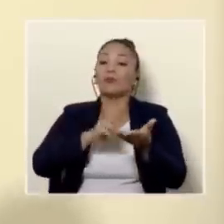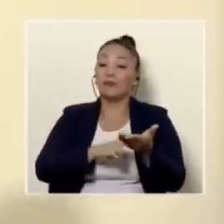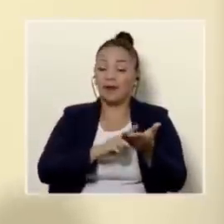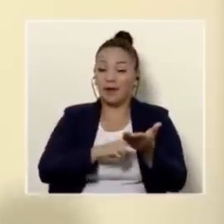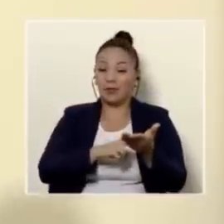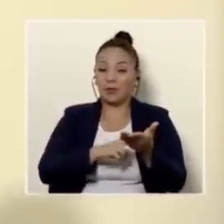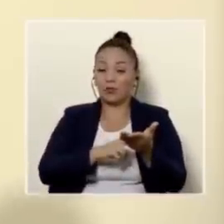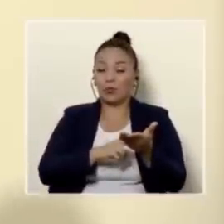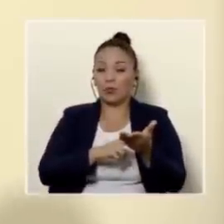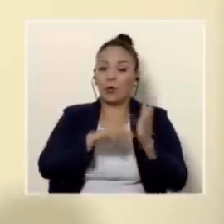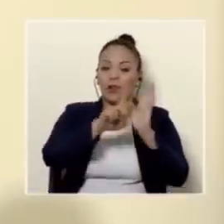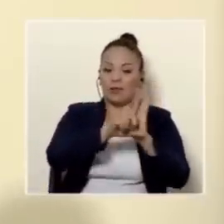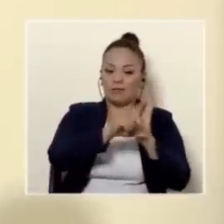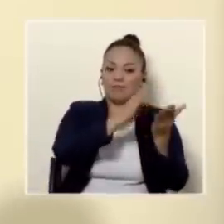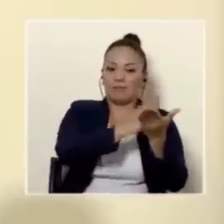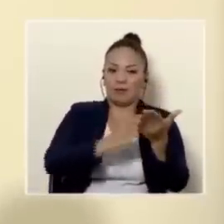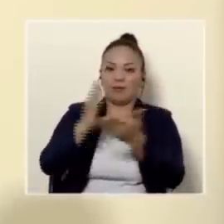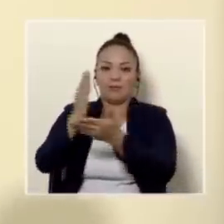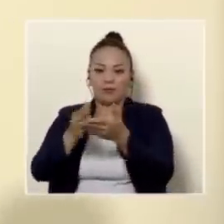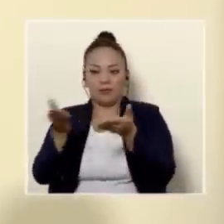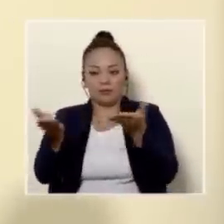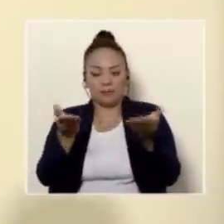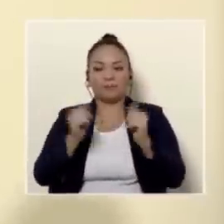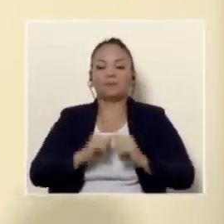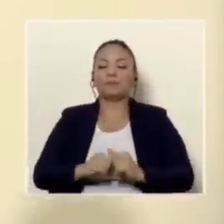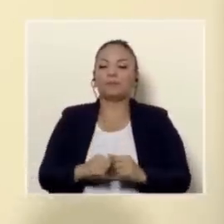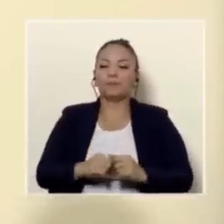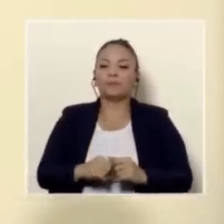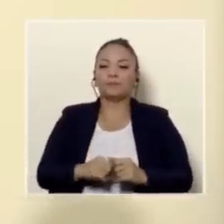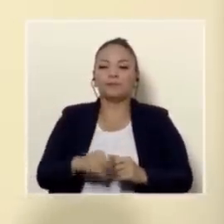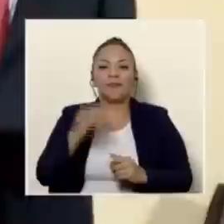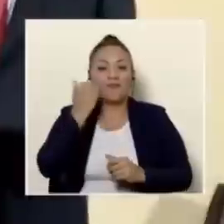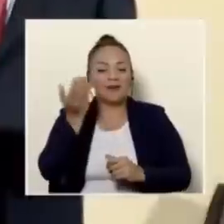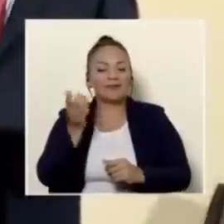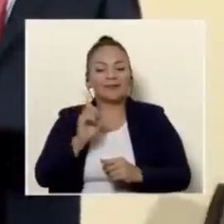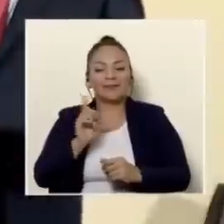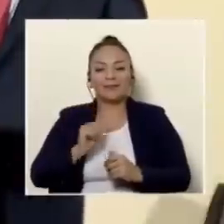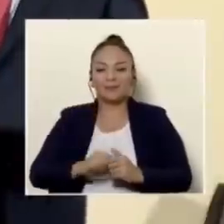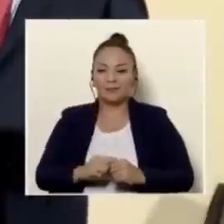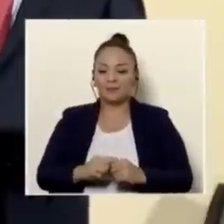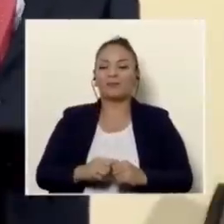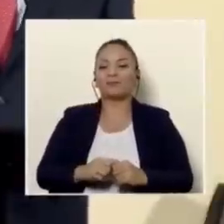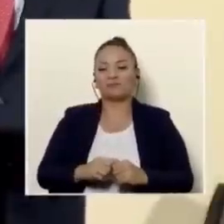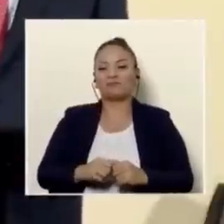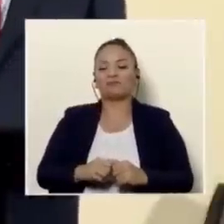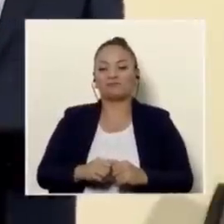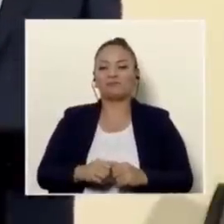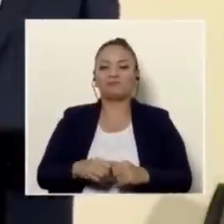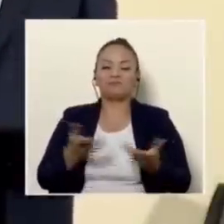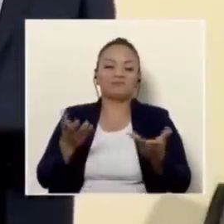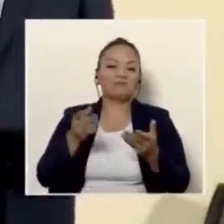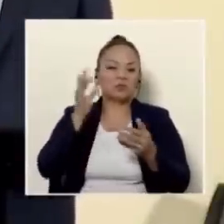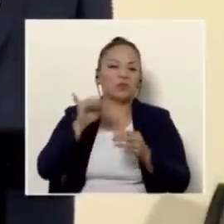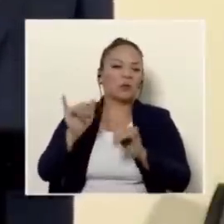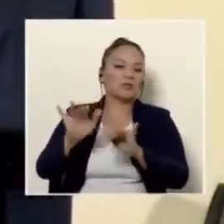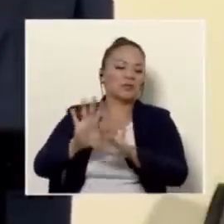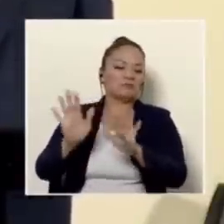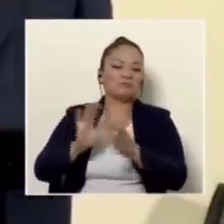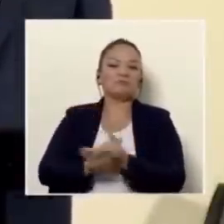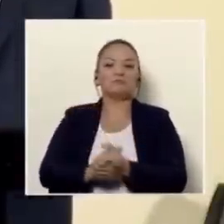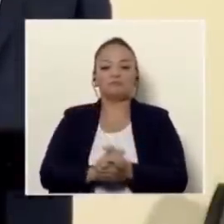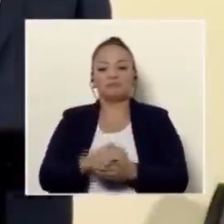un contrato de ley entre las partes. Entonces, no es tan fácil. Yo creo que ahí lo podemos dejar, señor ministro.